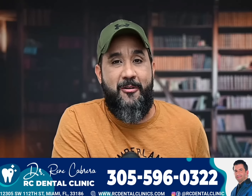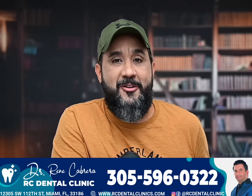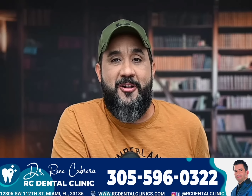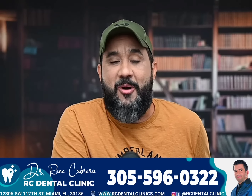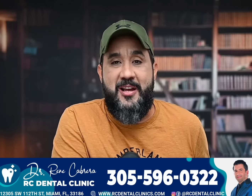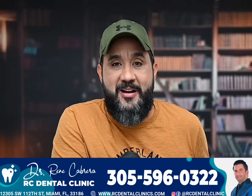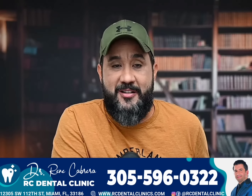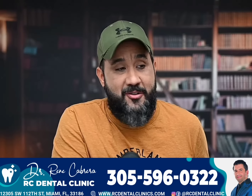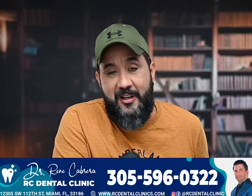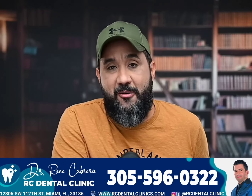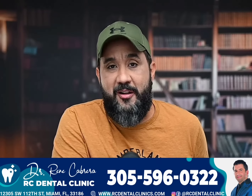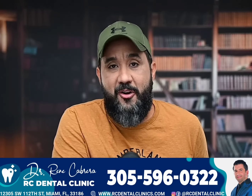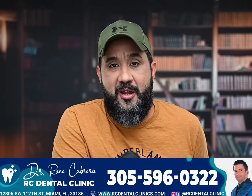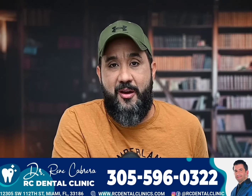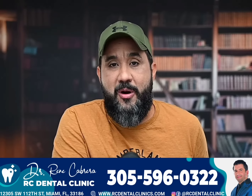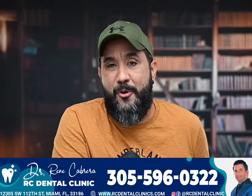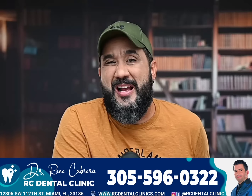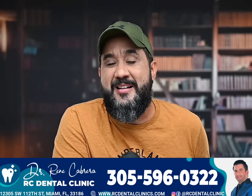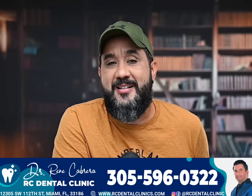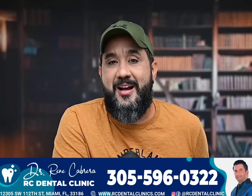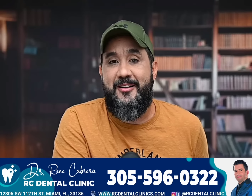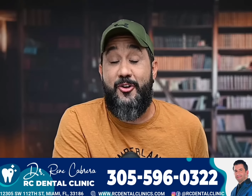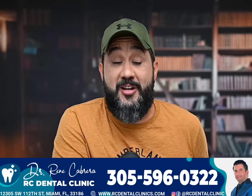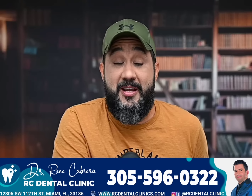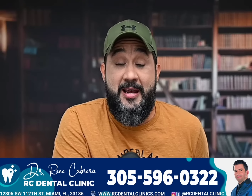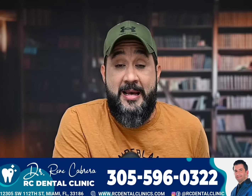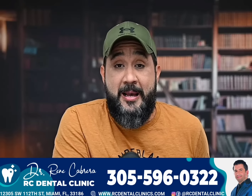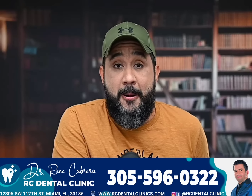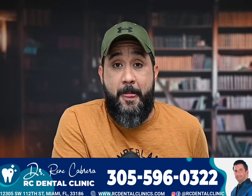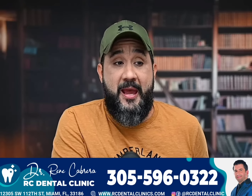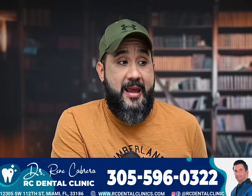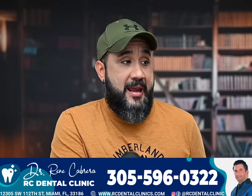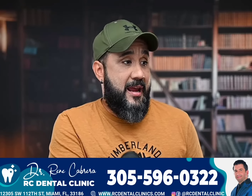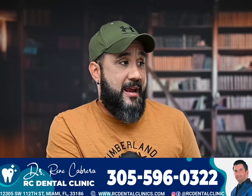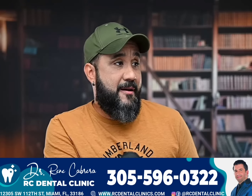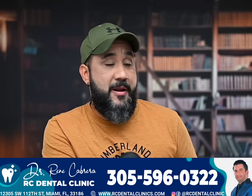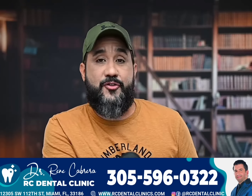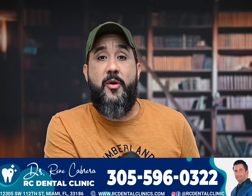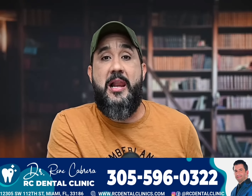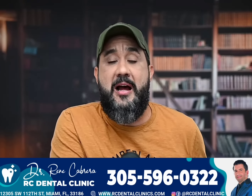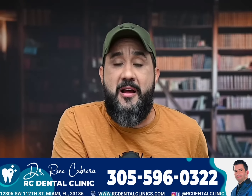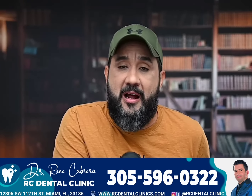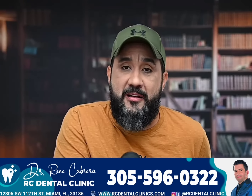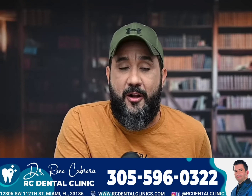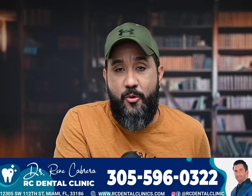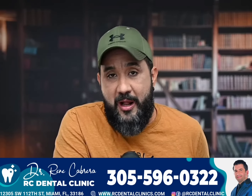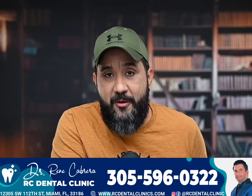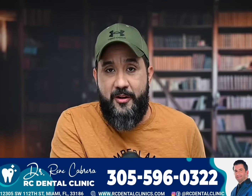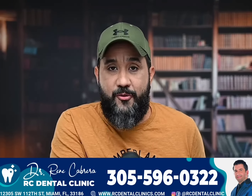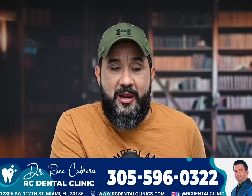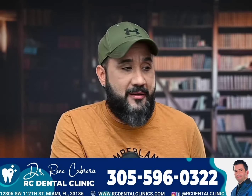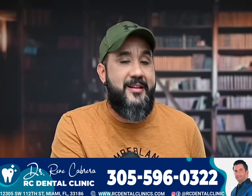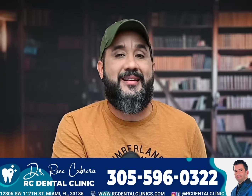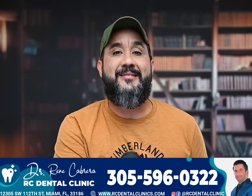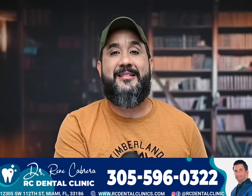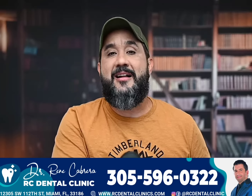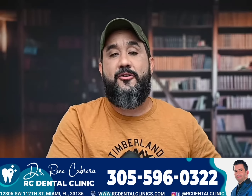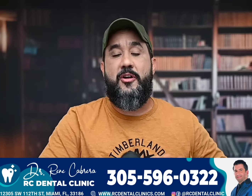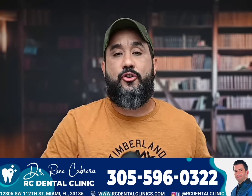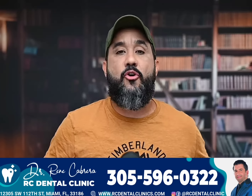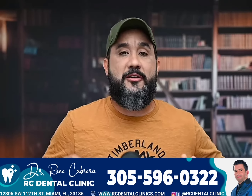estás hablando de cualquier nación estás hablando de una potencia entonces eh Venezuela la dictadura de Venezuela está